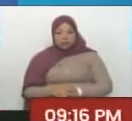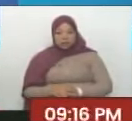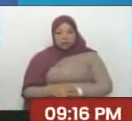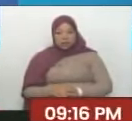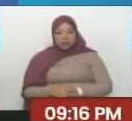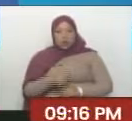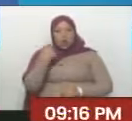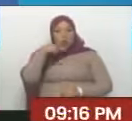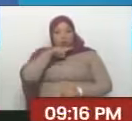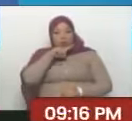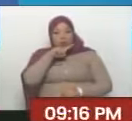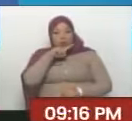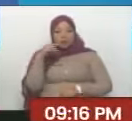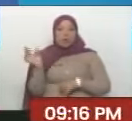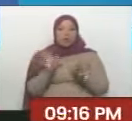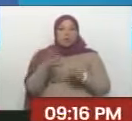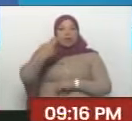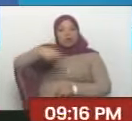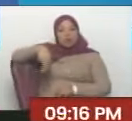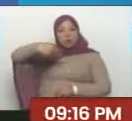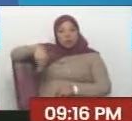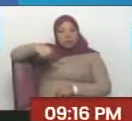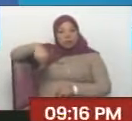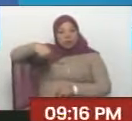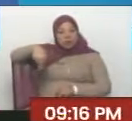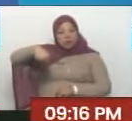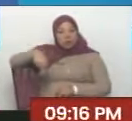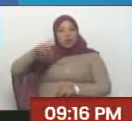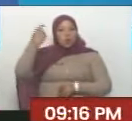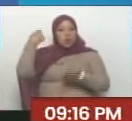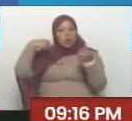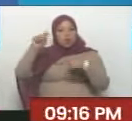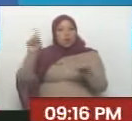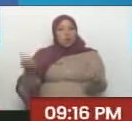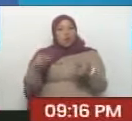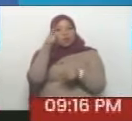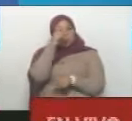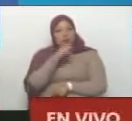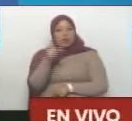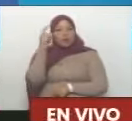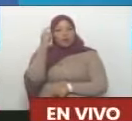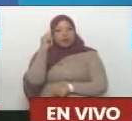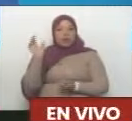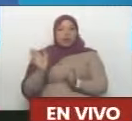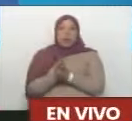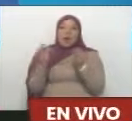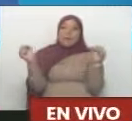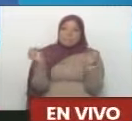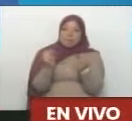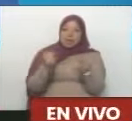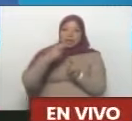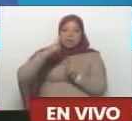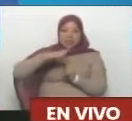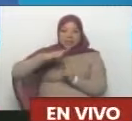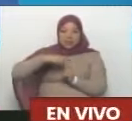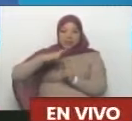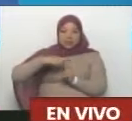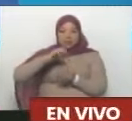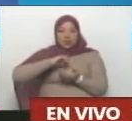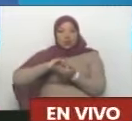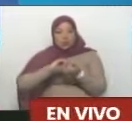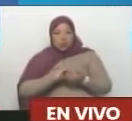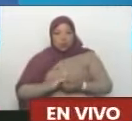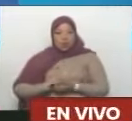Iría en octubre y en el mes de noviembre, para celebrar mi cumpleaños, iría a los Andes, Mérida, Táchira y